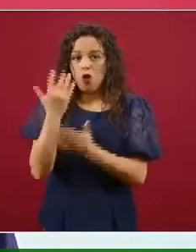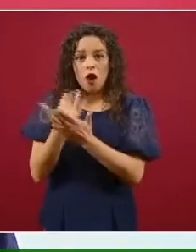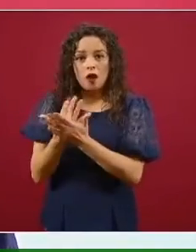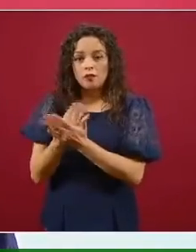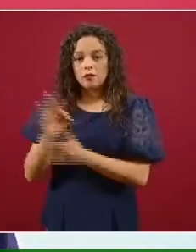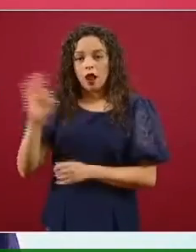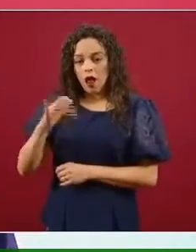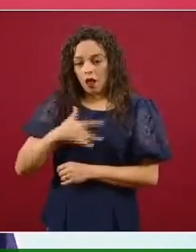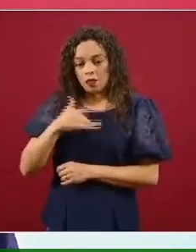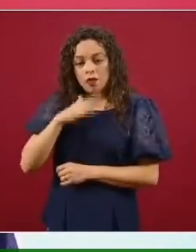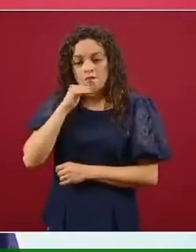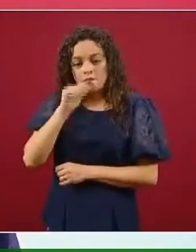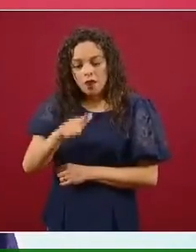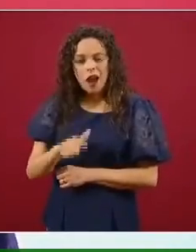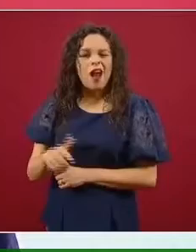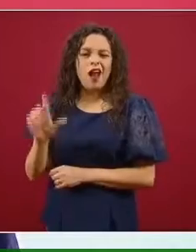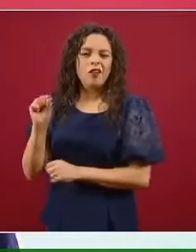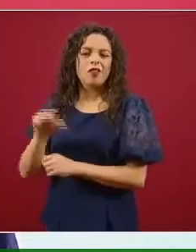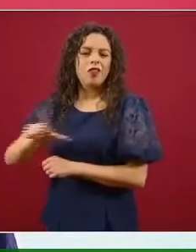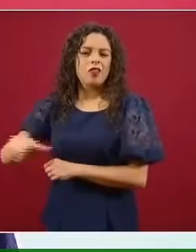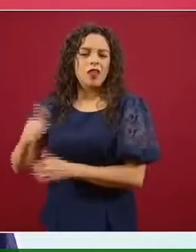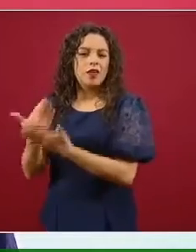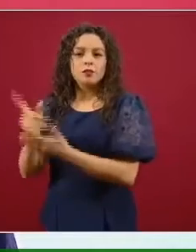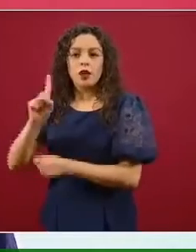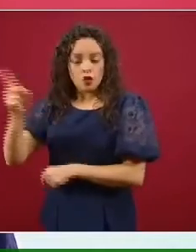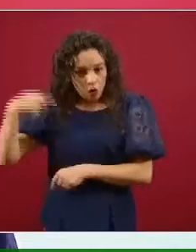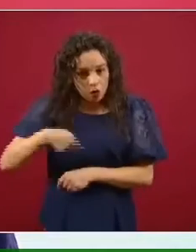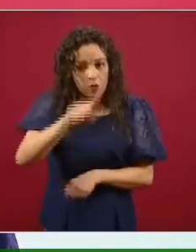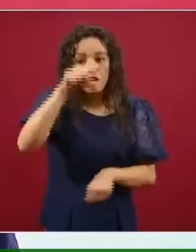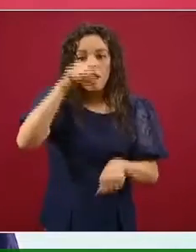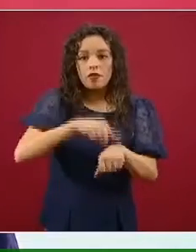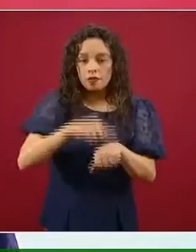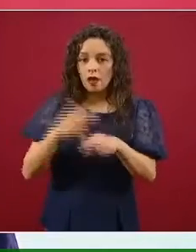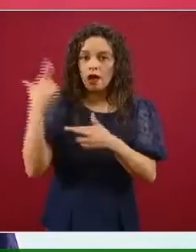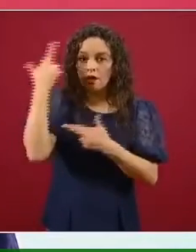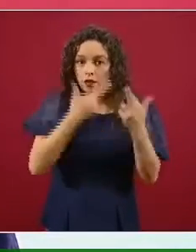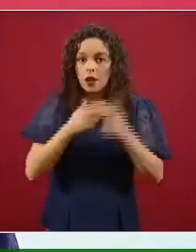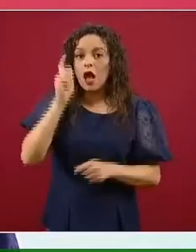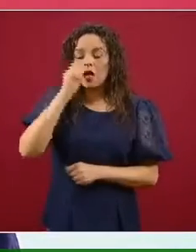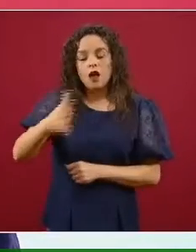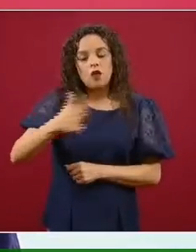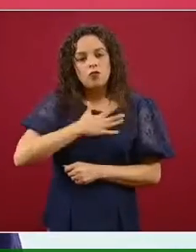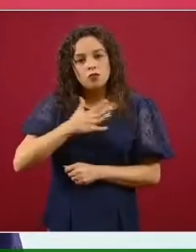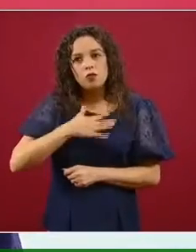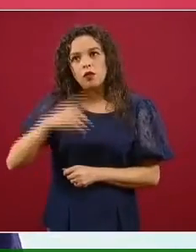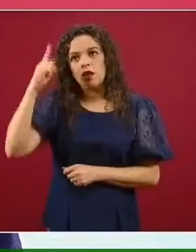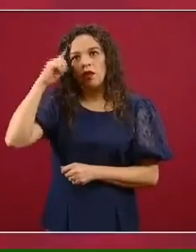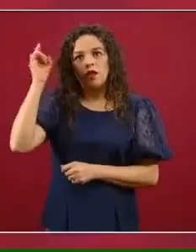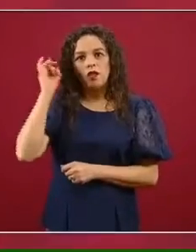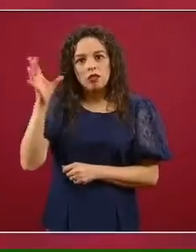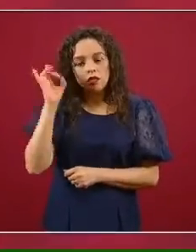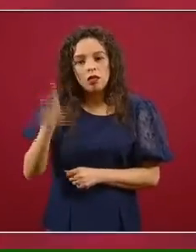de que presente tos, fiebre, dolor de garganta, dolor de cabeza, que son los síntomas característicos de